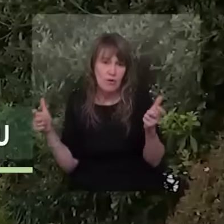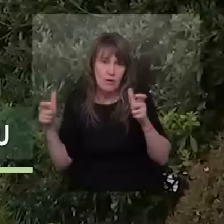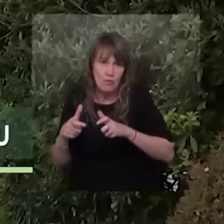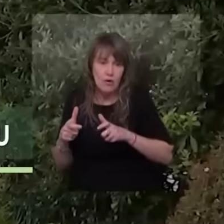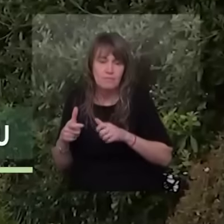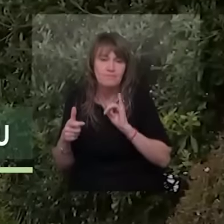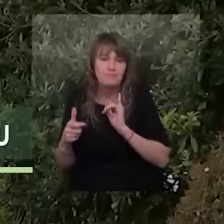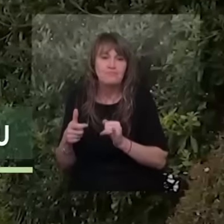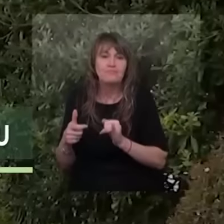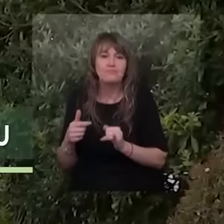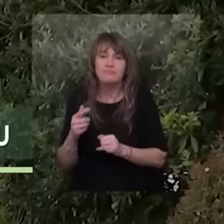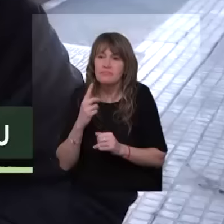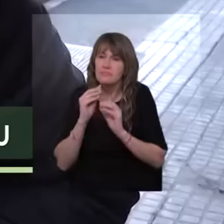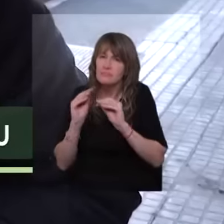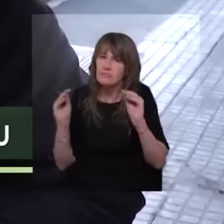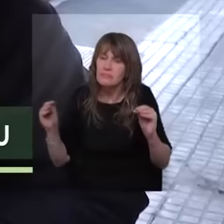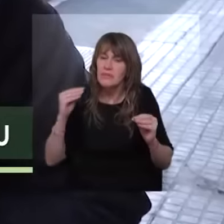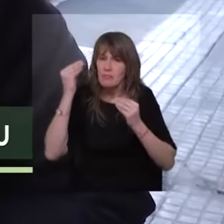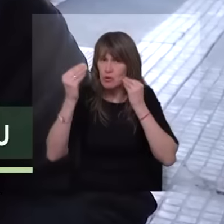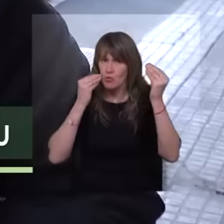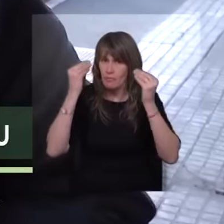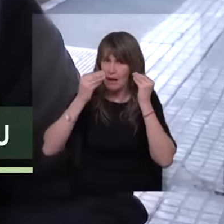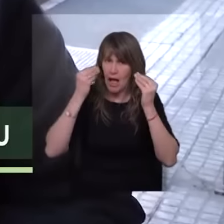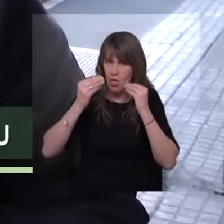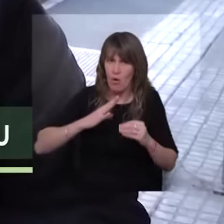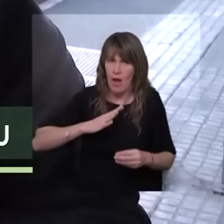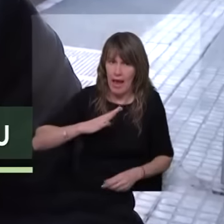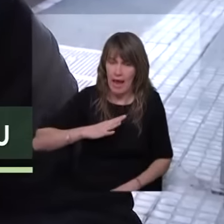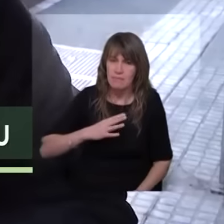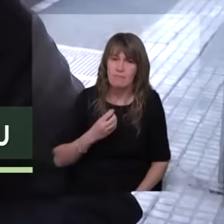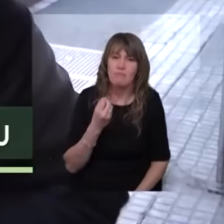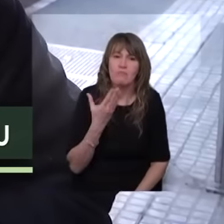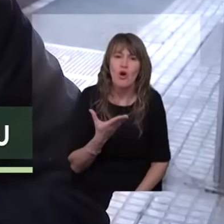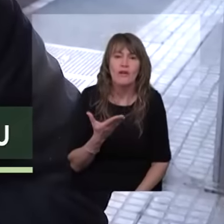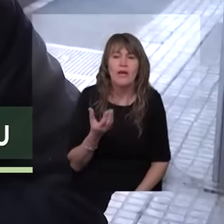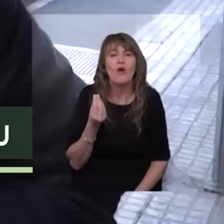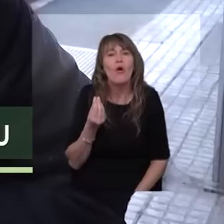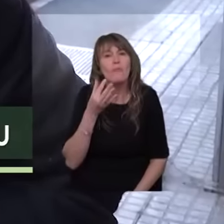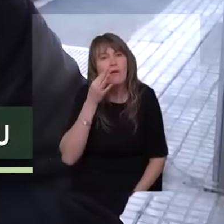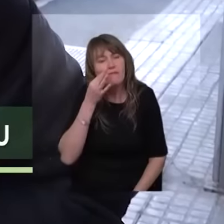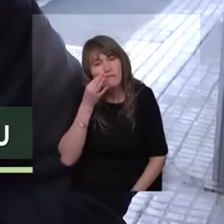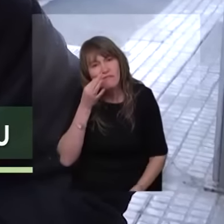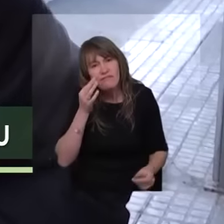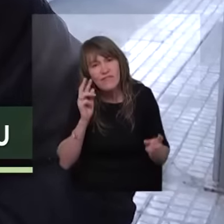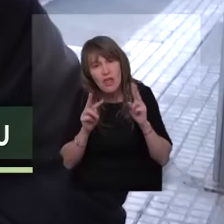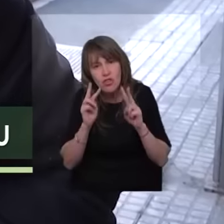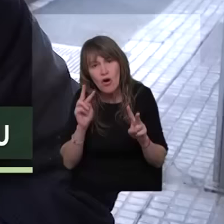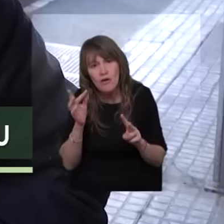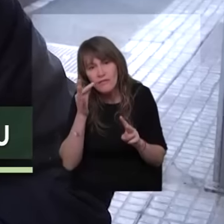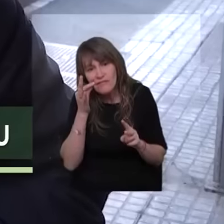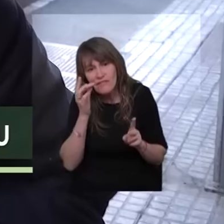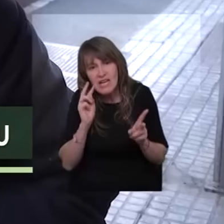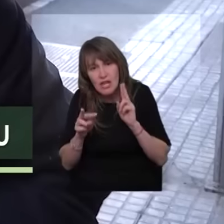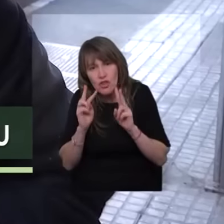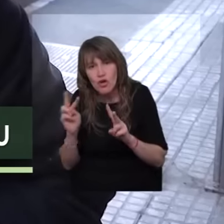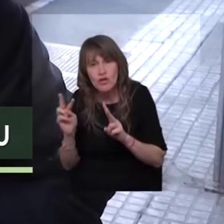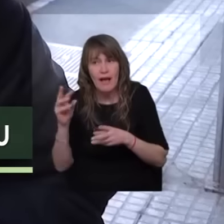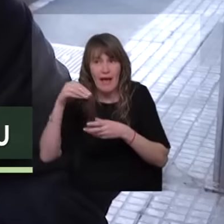y hemos manifestado nuestra preocupación por la actuación de los veedores en el en la institución